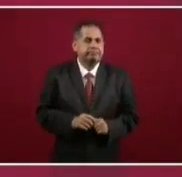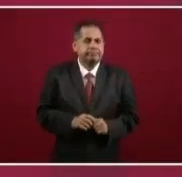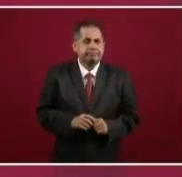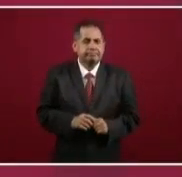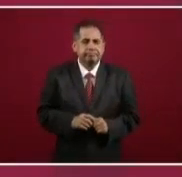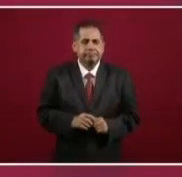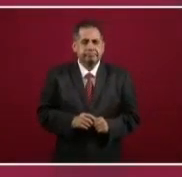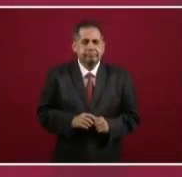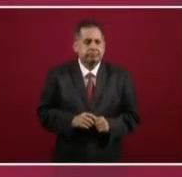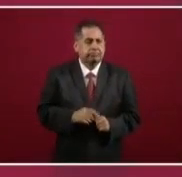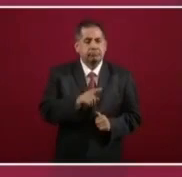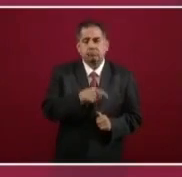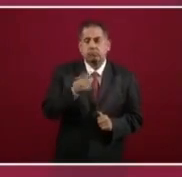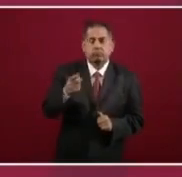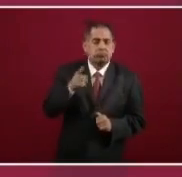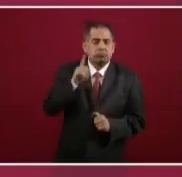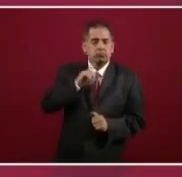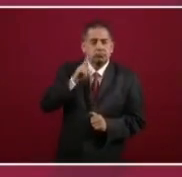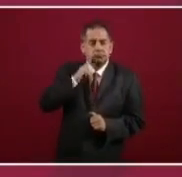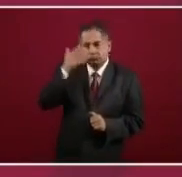dicen una señora